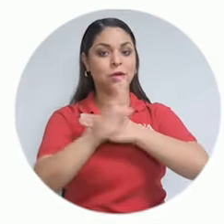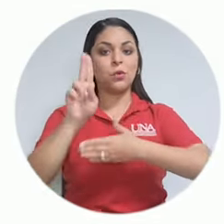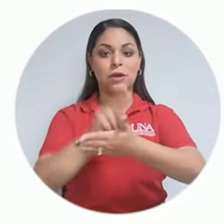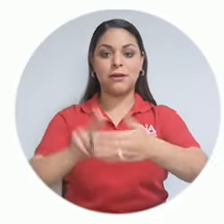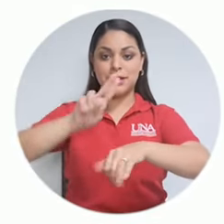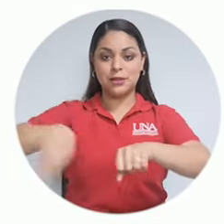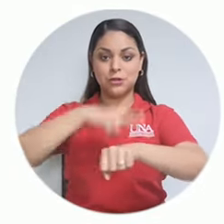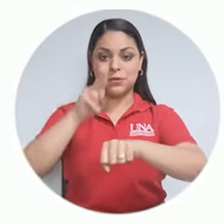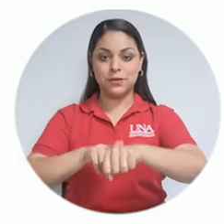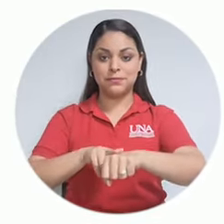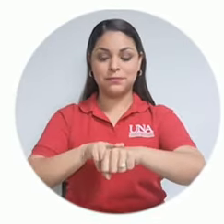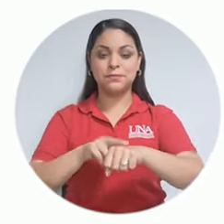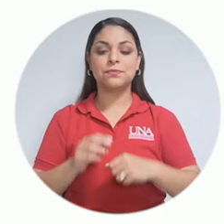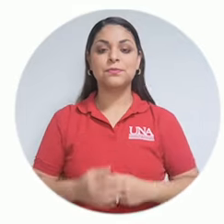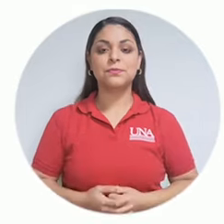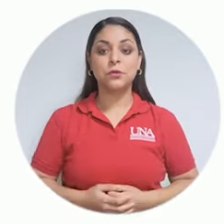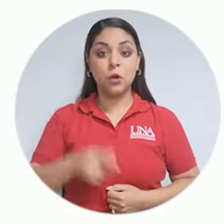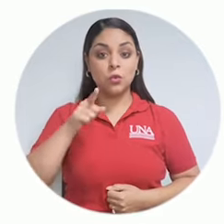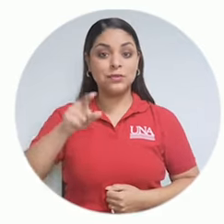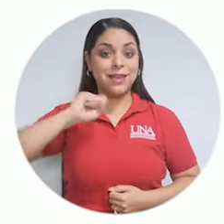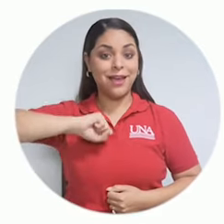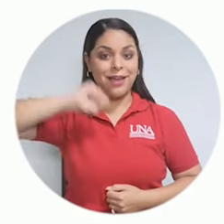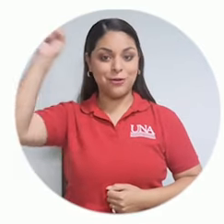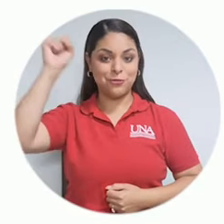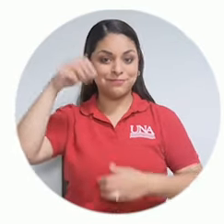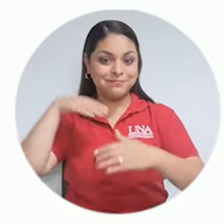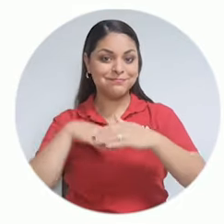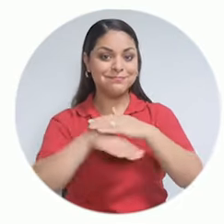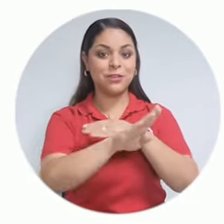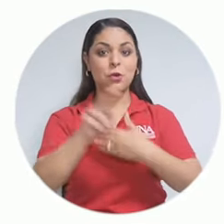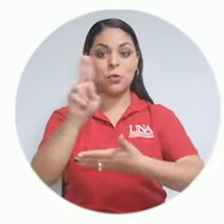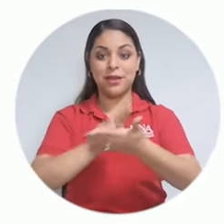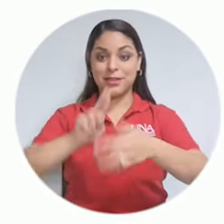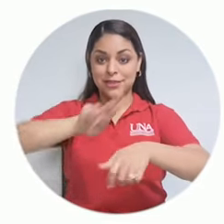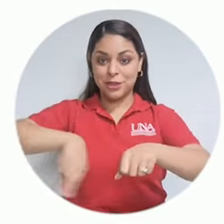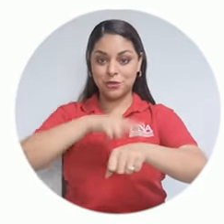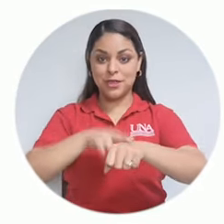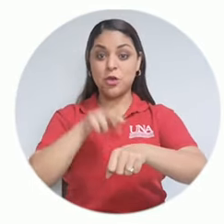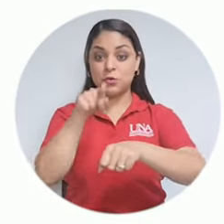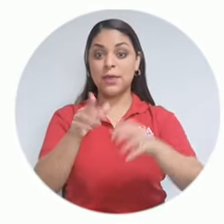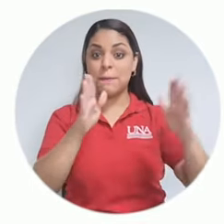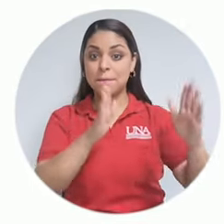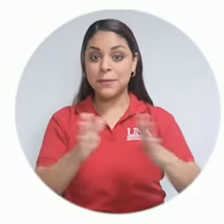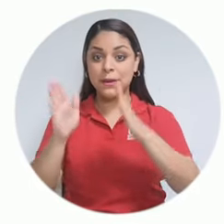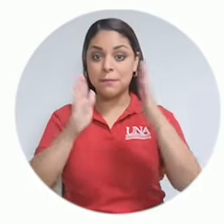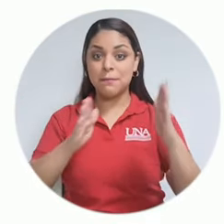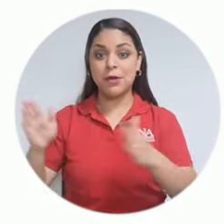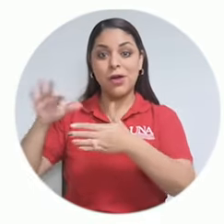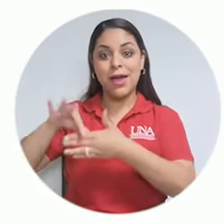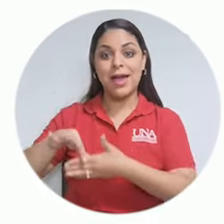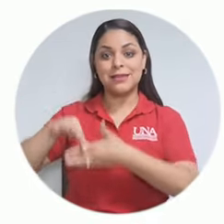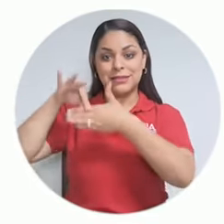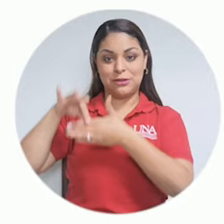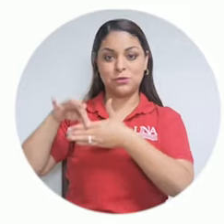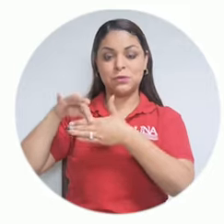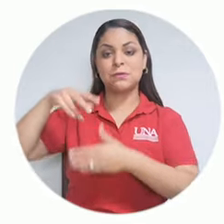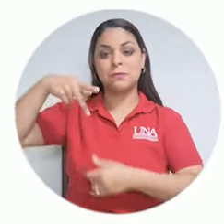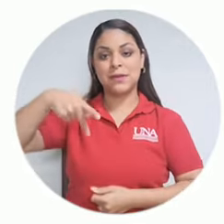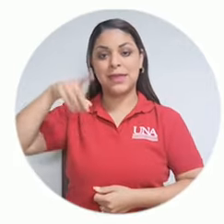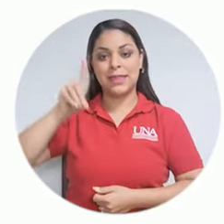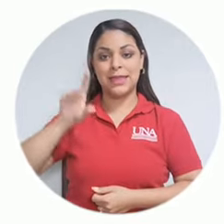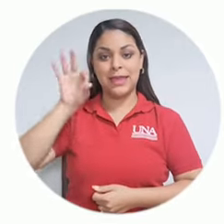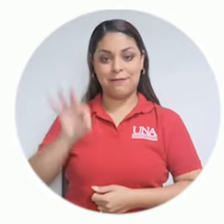Universidad Nacional. Si usted ganó su ingreso a la Universidad Nacional y preparó los siguientes archivos